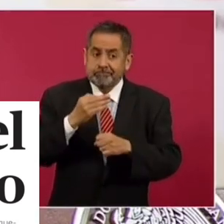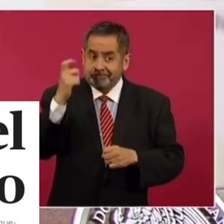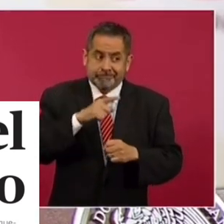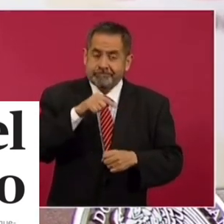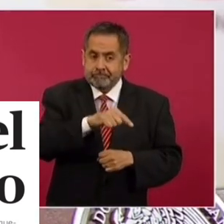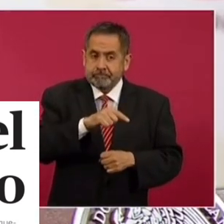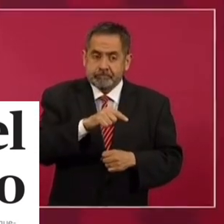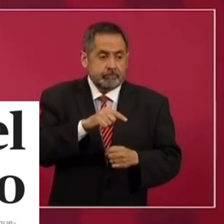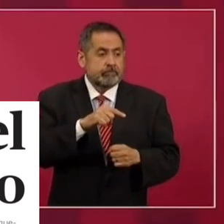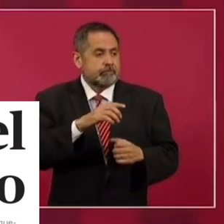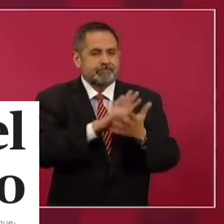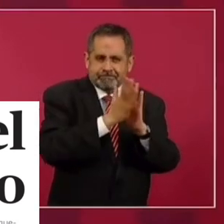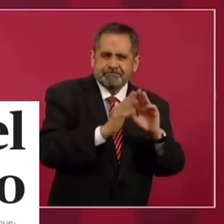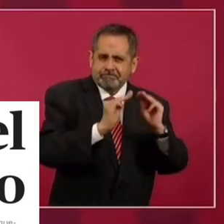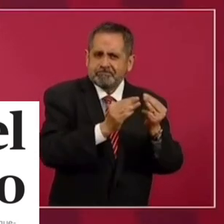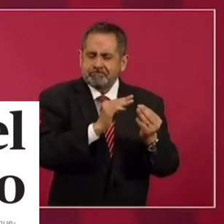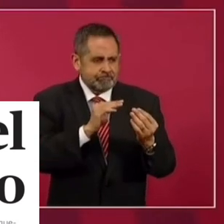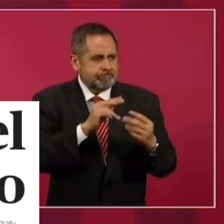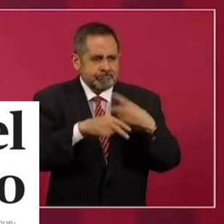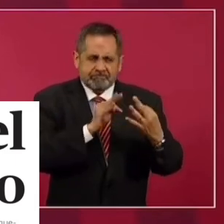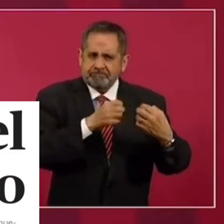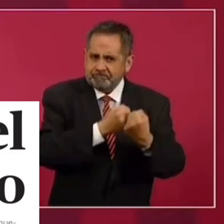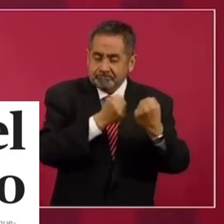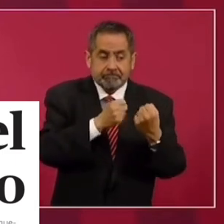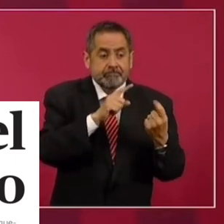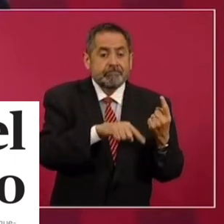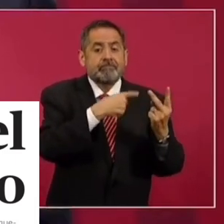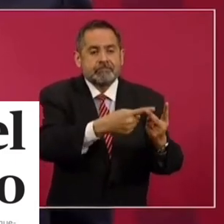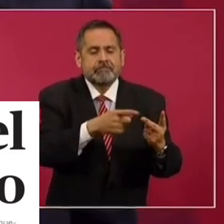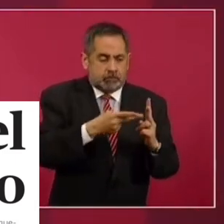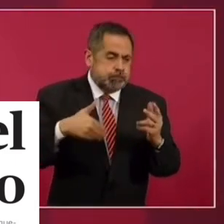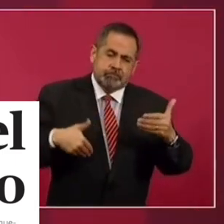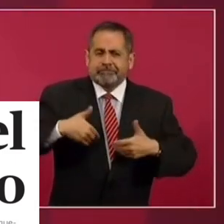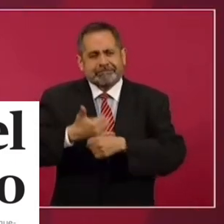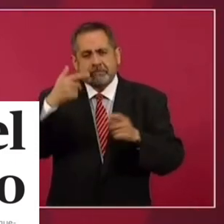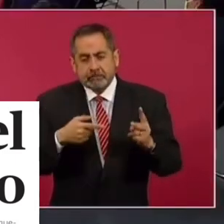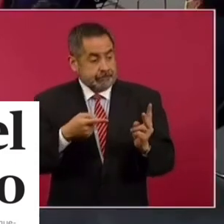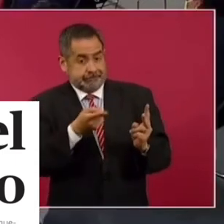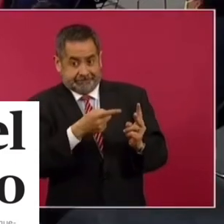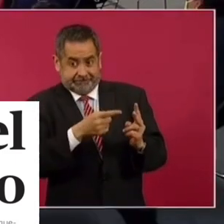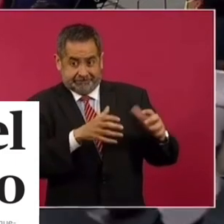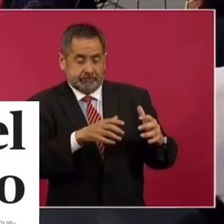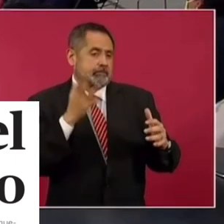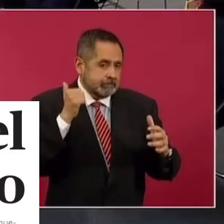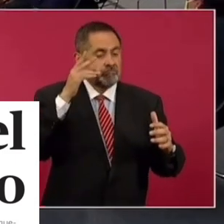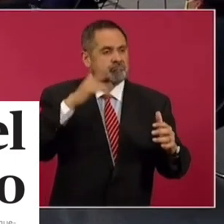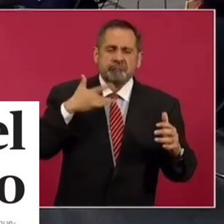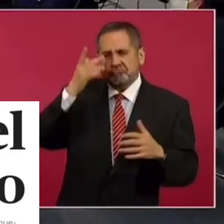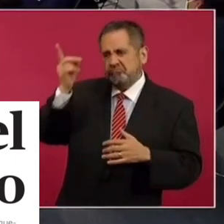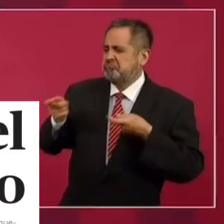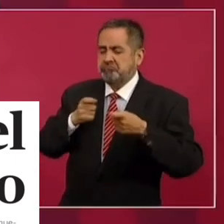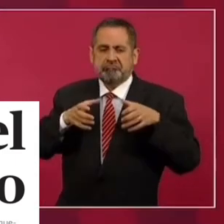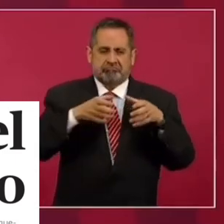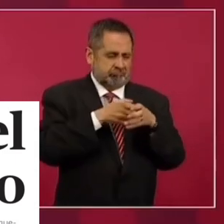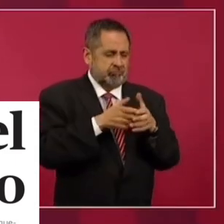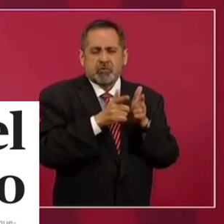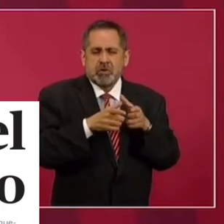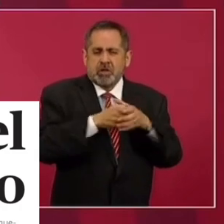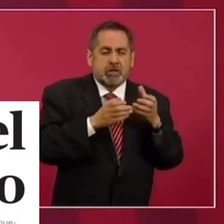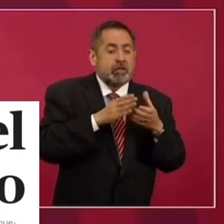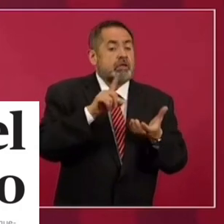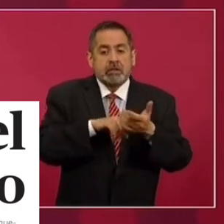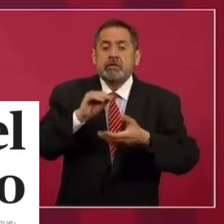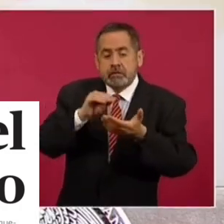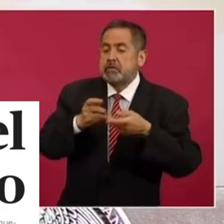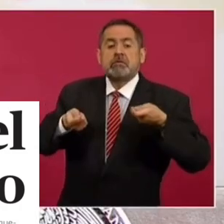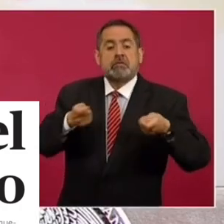enfrentando no solo al crimen organizado, estamos enfrentando a una mafia de poder. Y esos que se sentían dueños de México, esa oligarquía